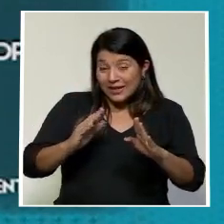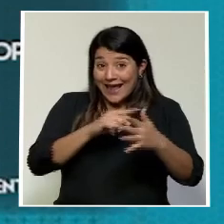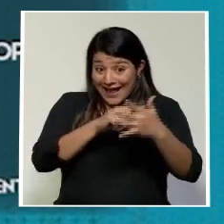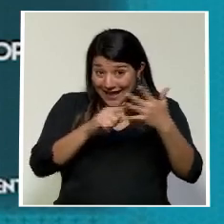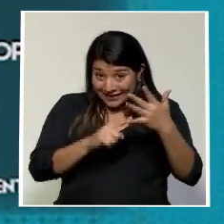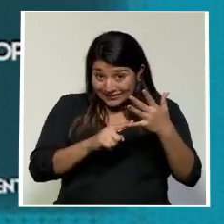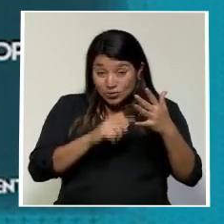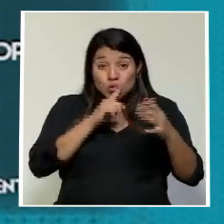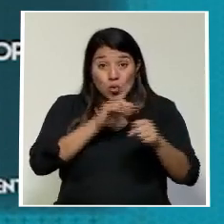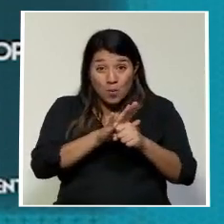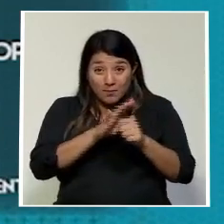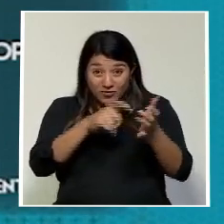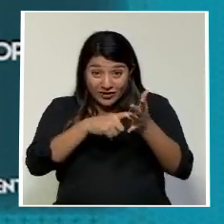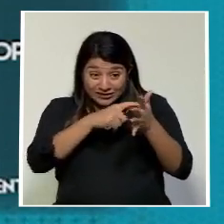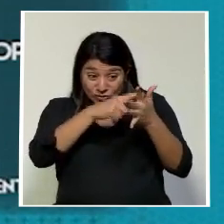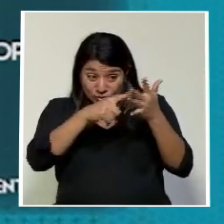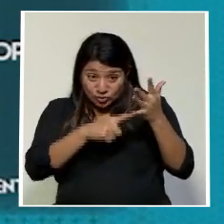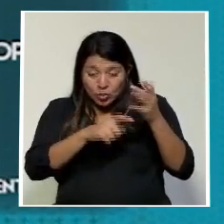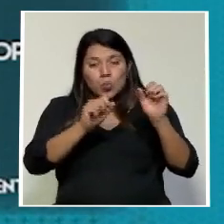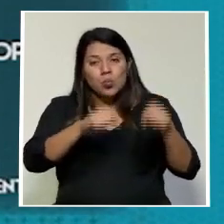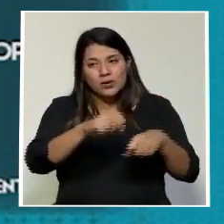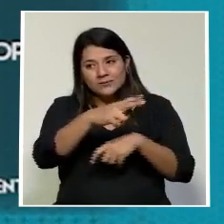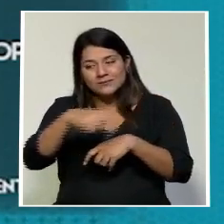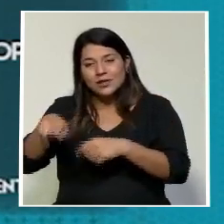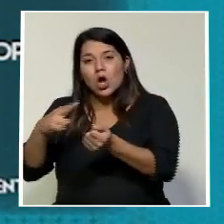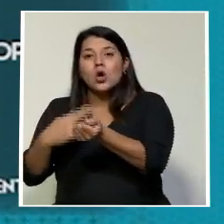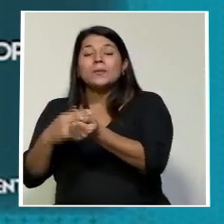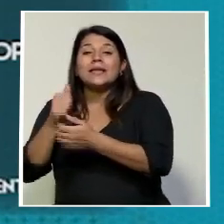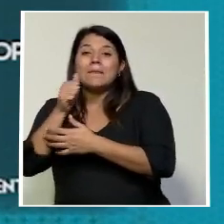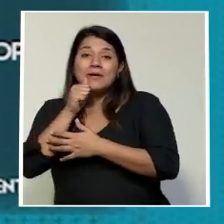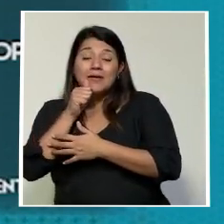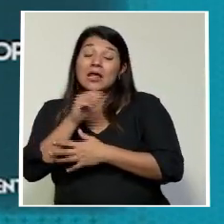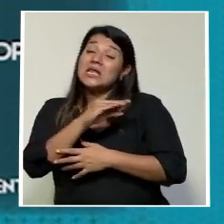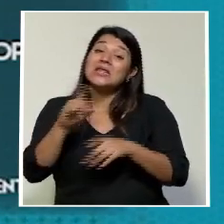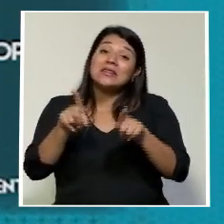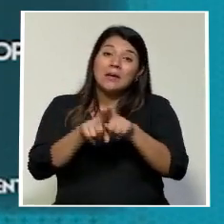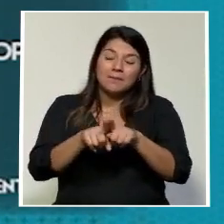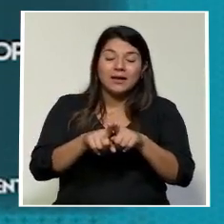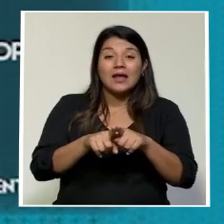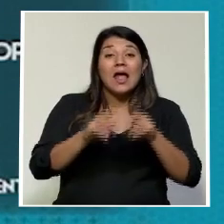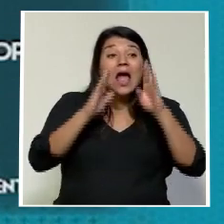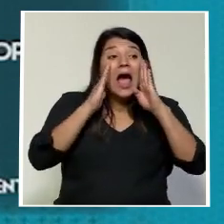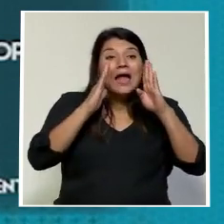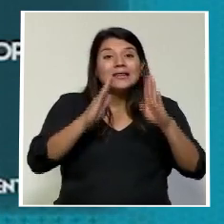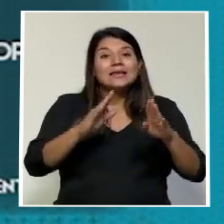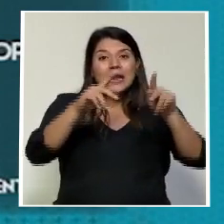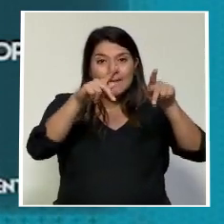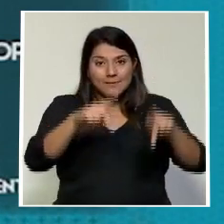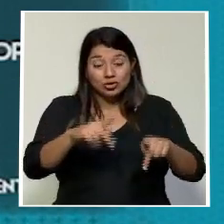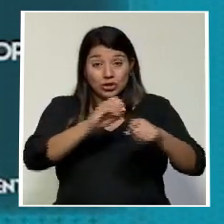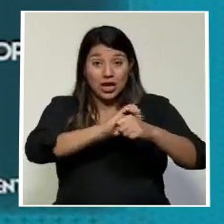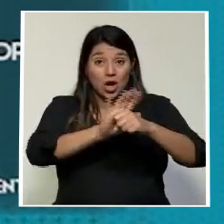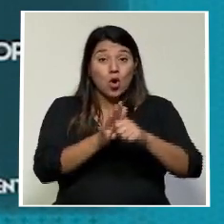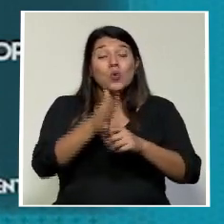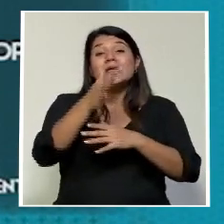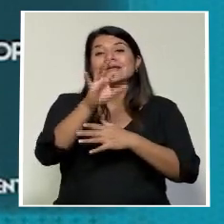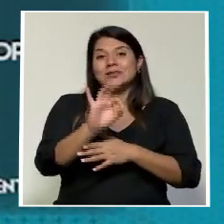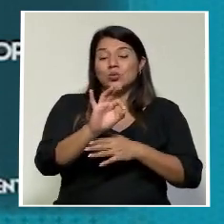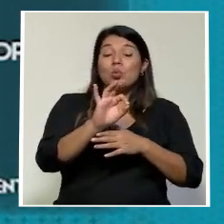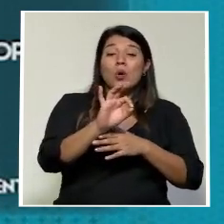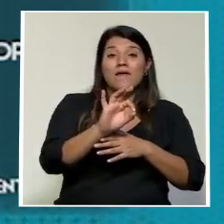valoración para otros criterios de inclusión, entre ellos, atender pacientes COVID-19 positivos, leves o